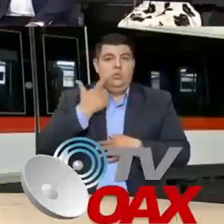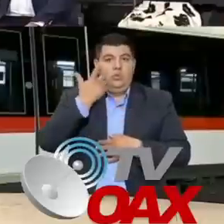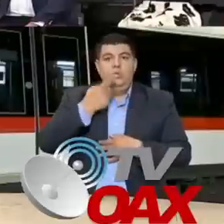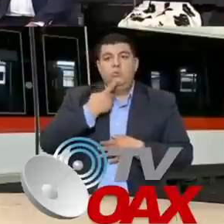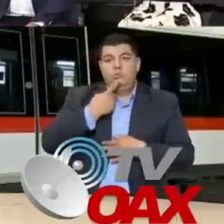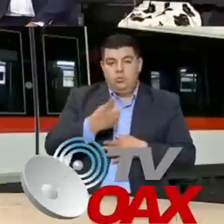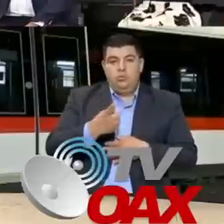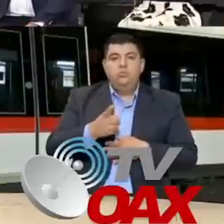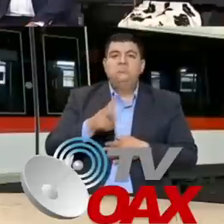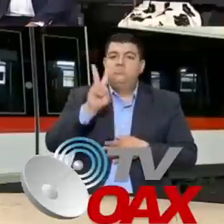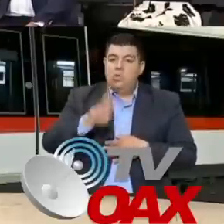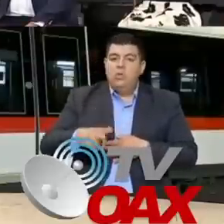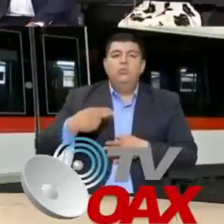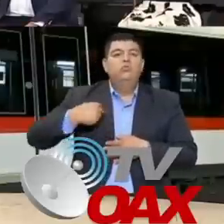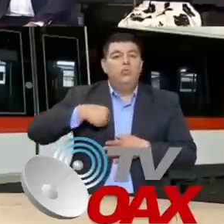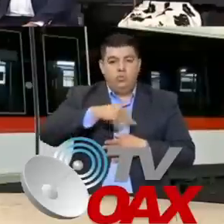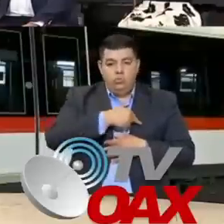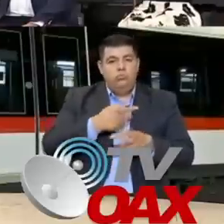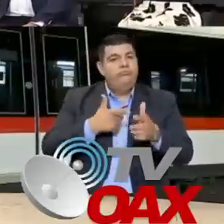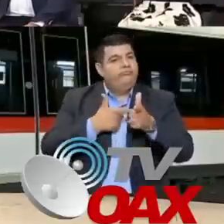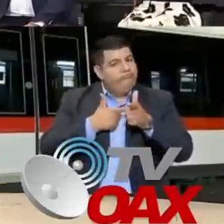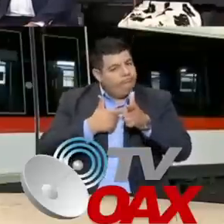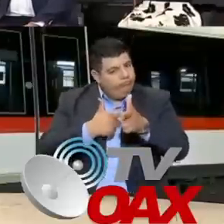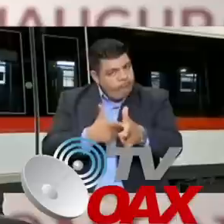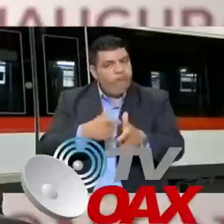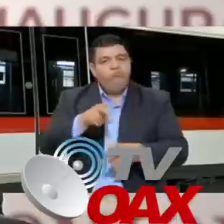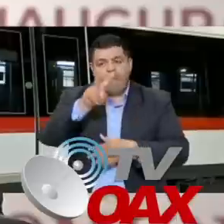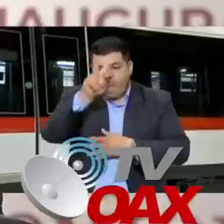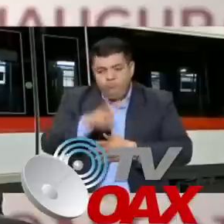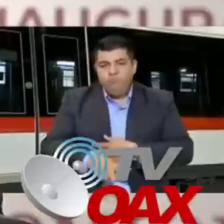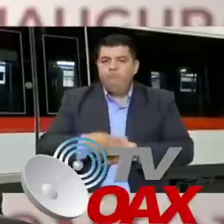Refrendar el compromiso que tenemos de